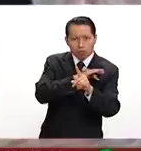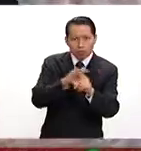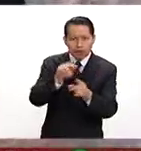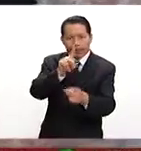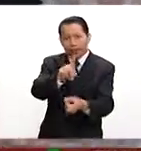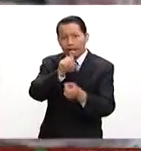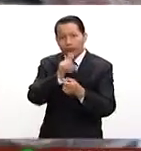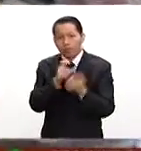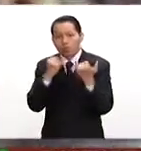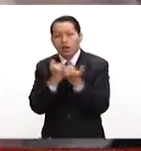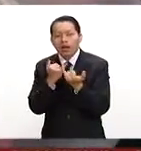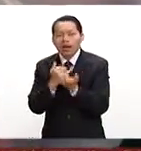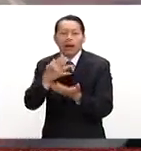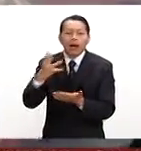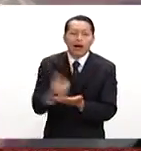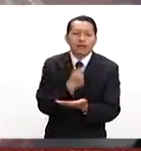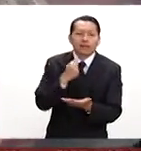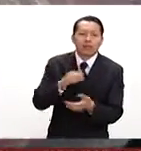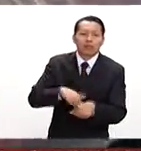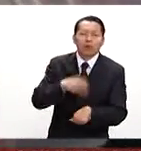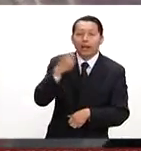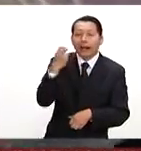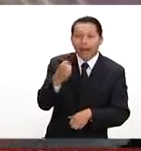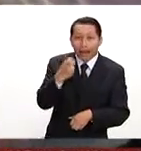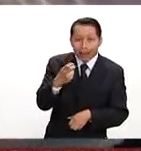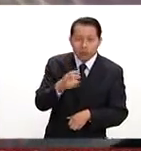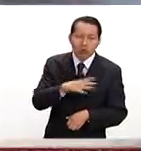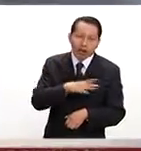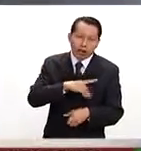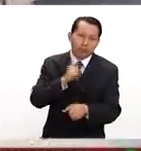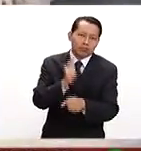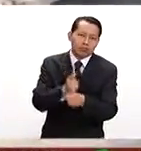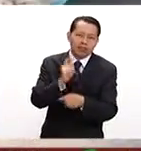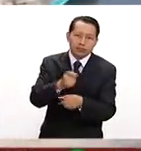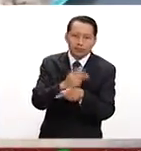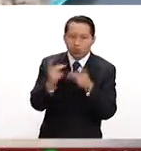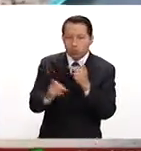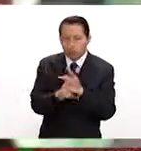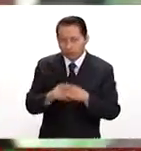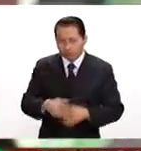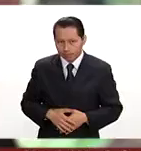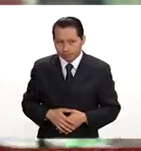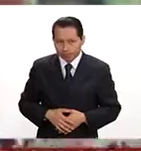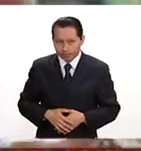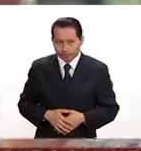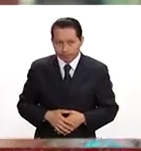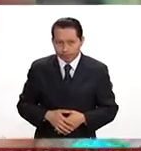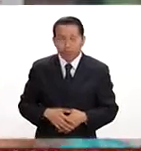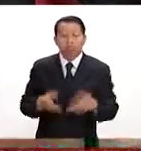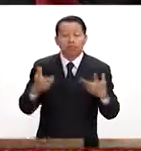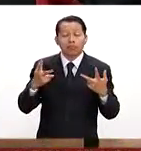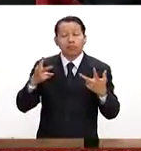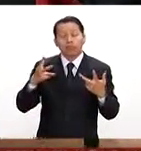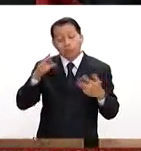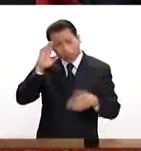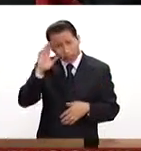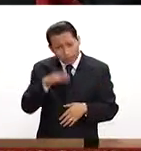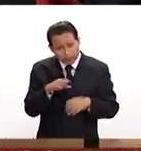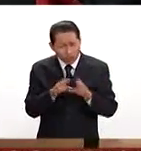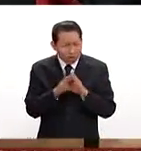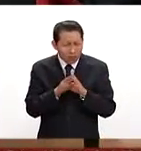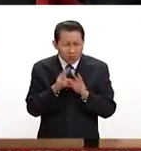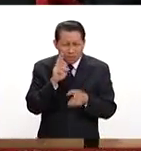ingreso o generar una ganancia, porque eso es lo que ellos perciben que es ser productivo. Maestra, ¿y qué obstáculo ven